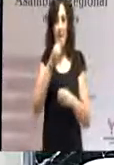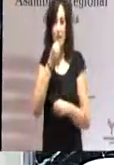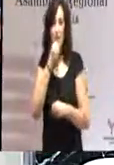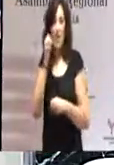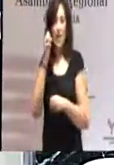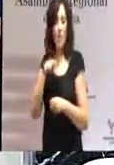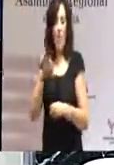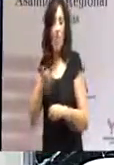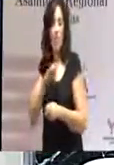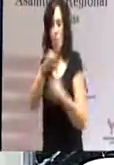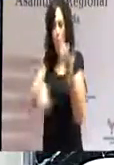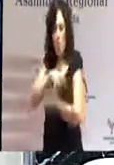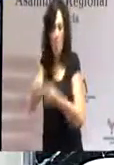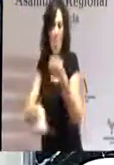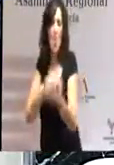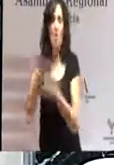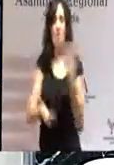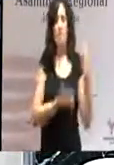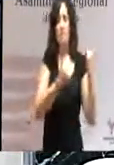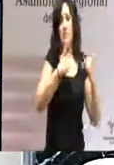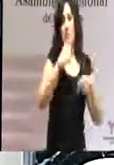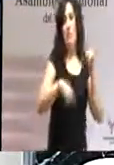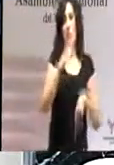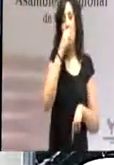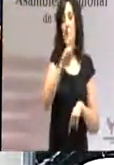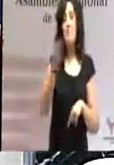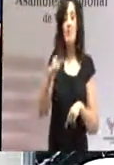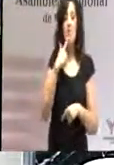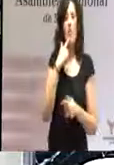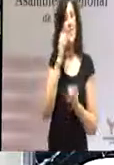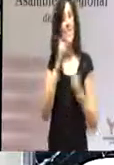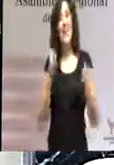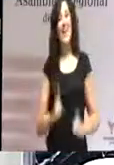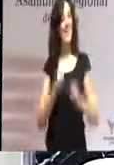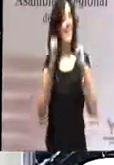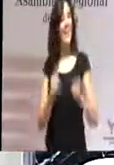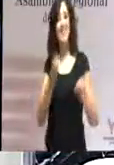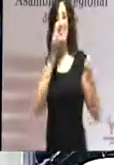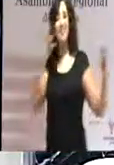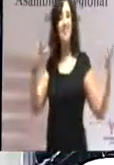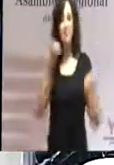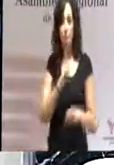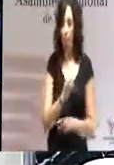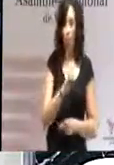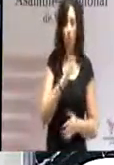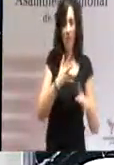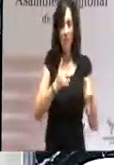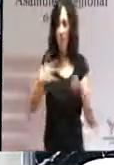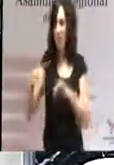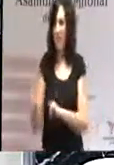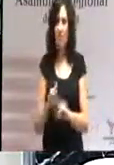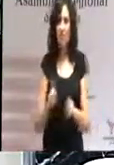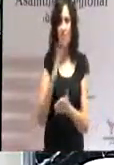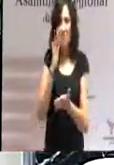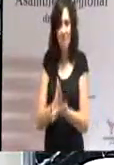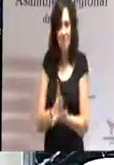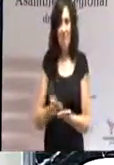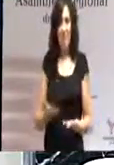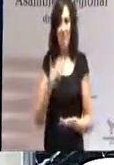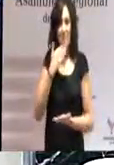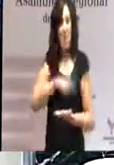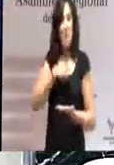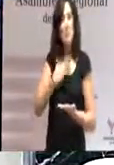Podemos, ni con la feliz Arcadia que por momentos define el Gobierno regional en sus intervenciones. Ni es una cosa ni otra. Estamos hablando de la